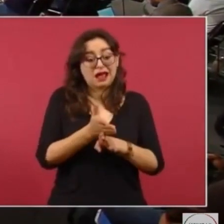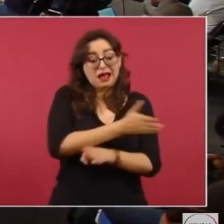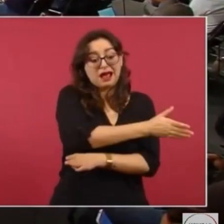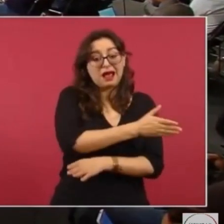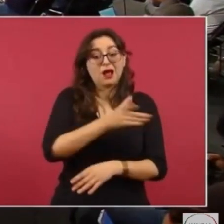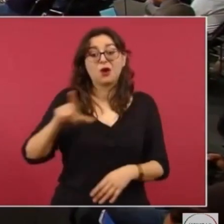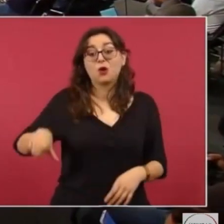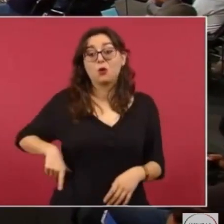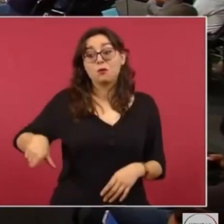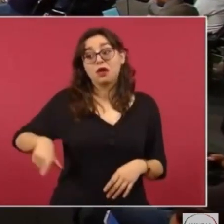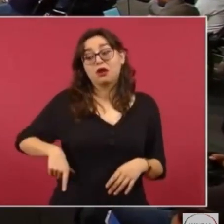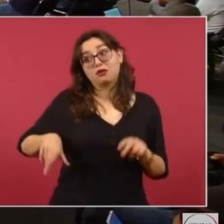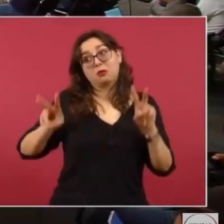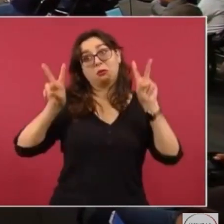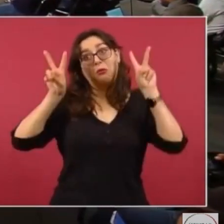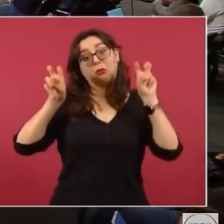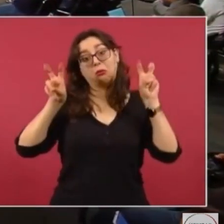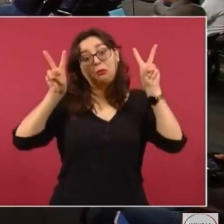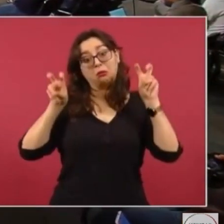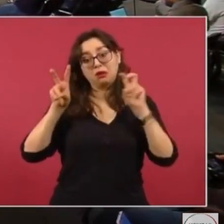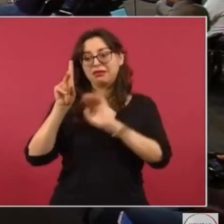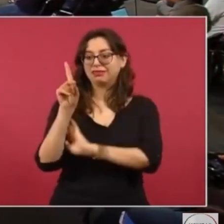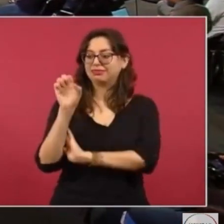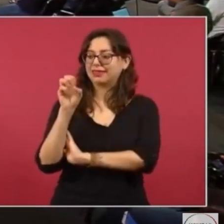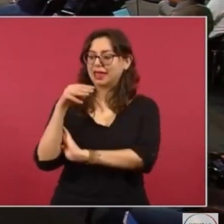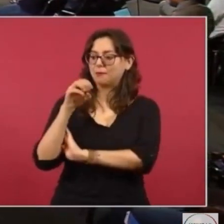cómo era la democracia.